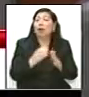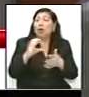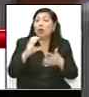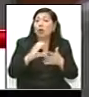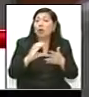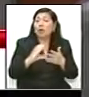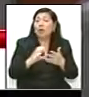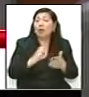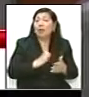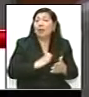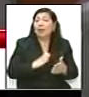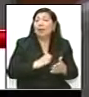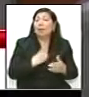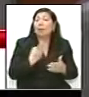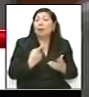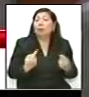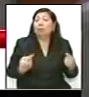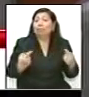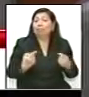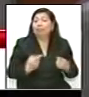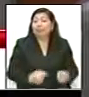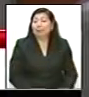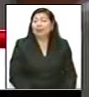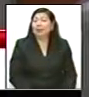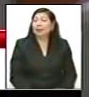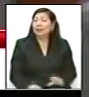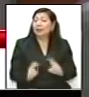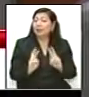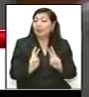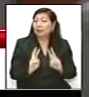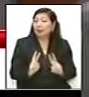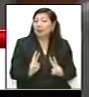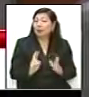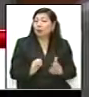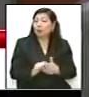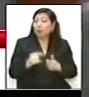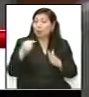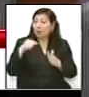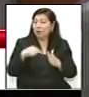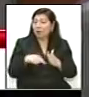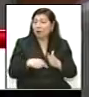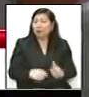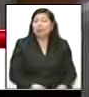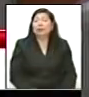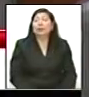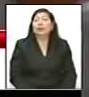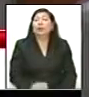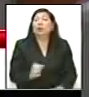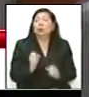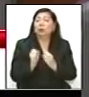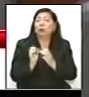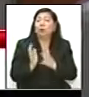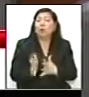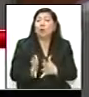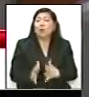ética parlamentaria. Por el contrario, hace ver su profunda exclusión, su odio,